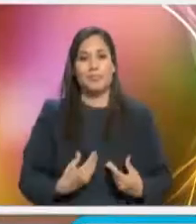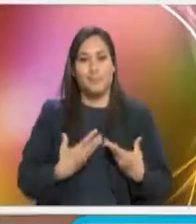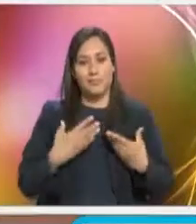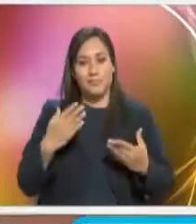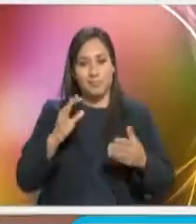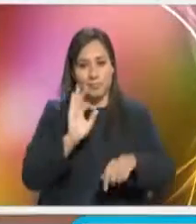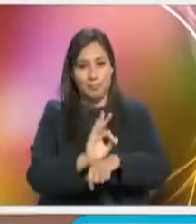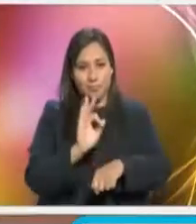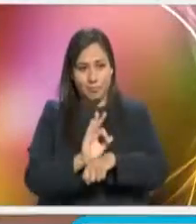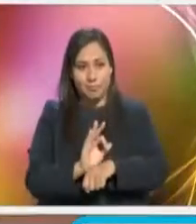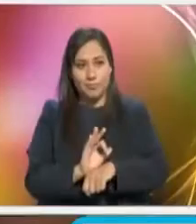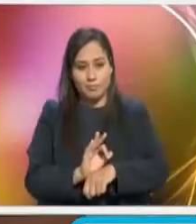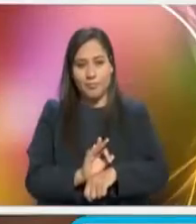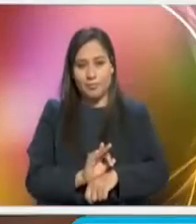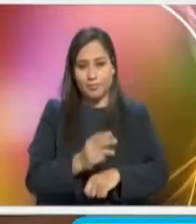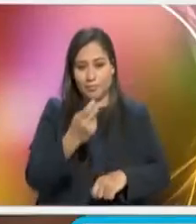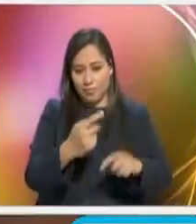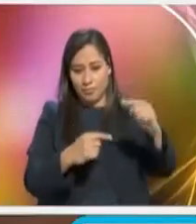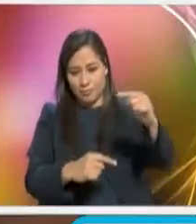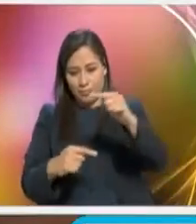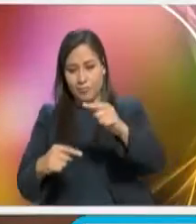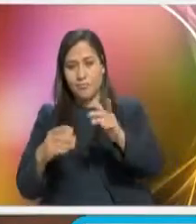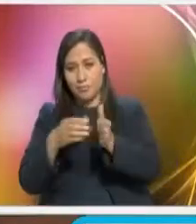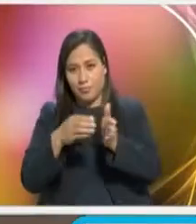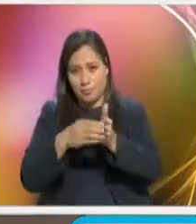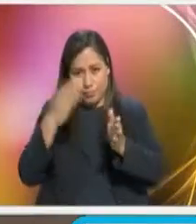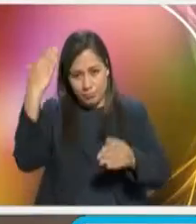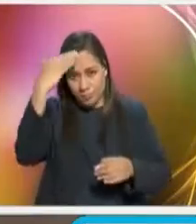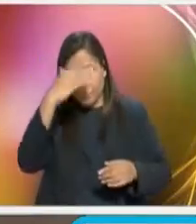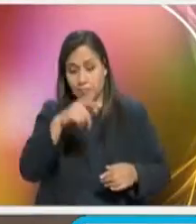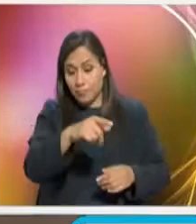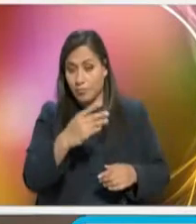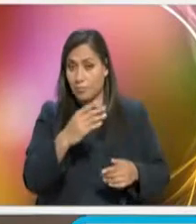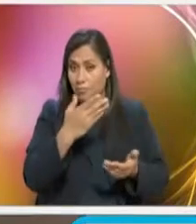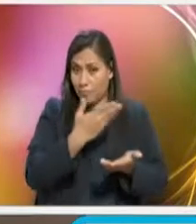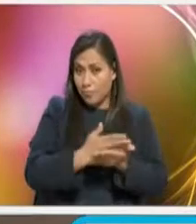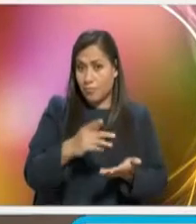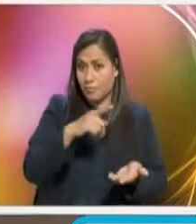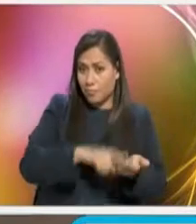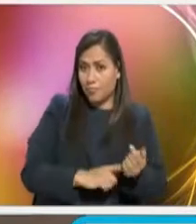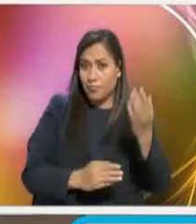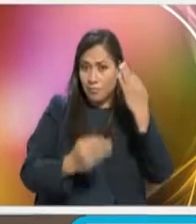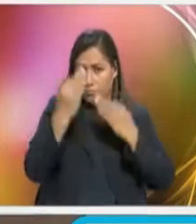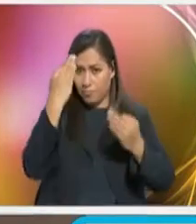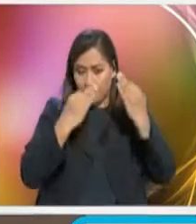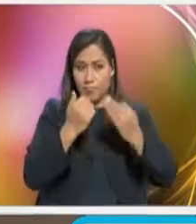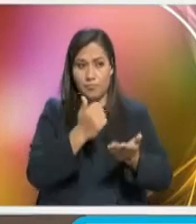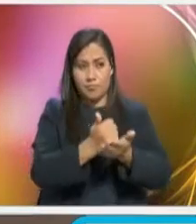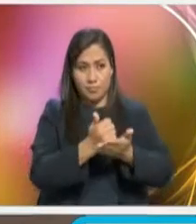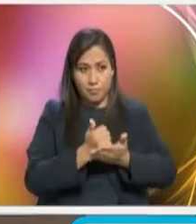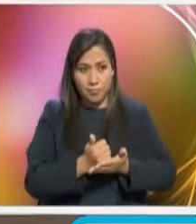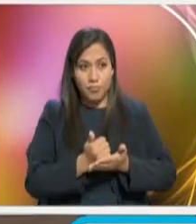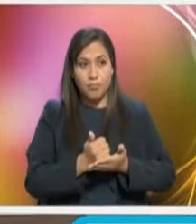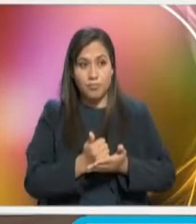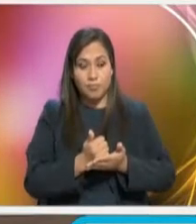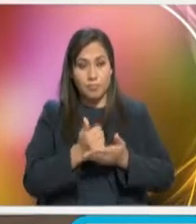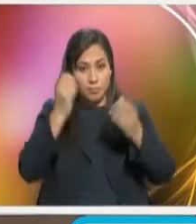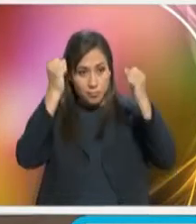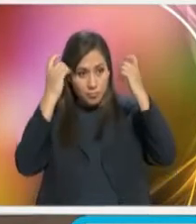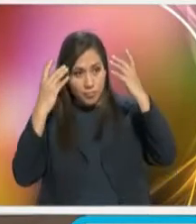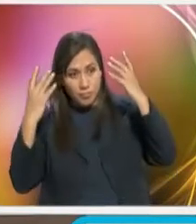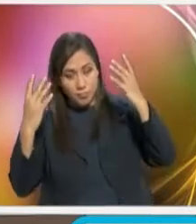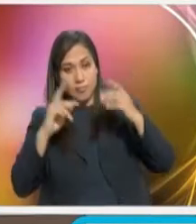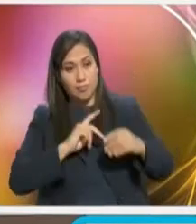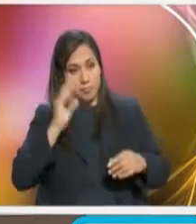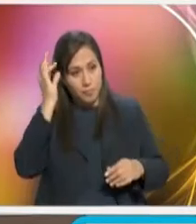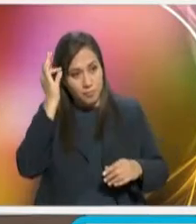todos los beneficios de estos tintes. Además del tinte, ¿cuentan con algún tratamiento que cual ayude a pues lucir brillante,